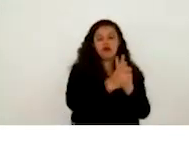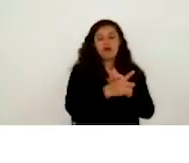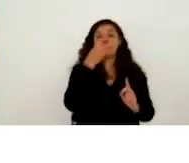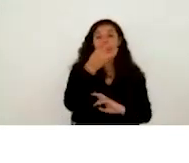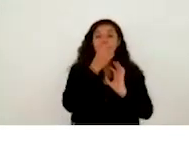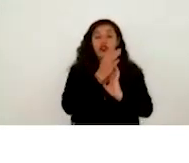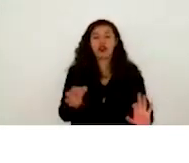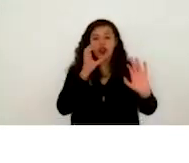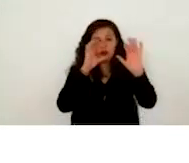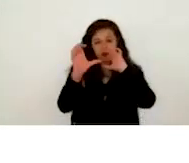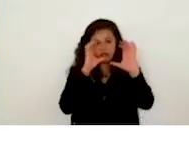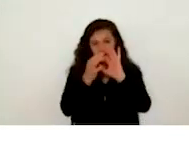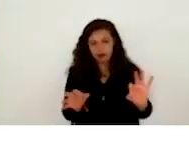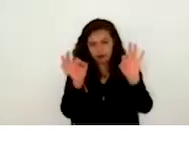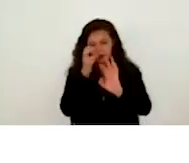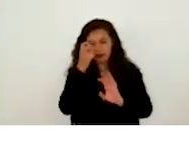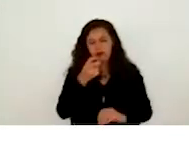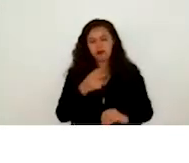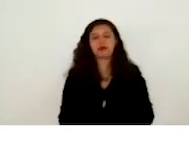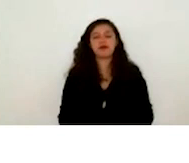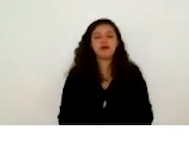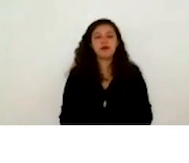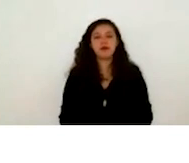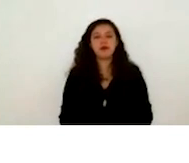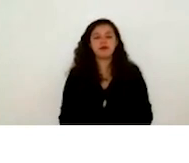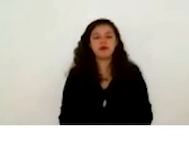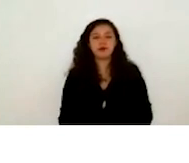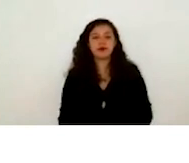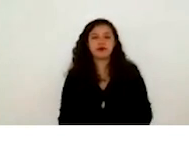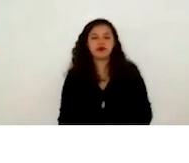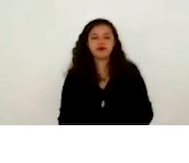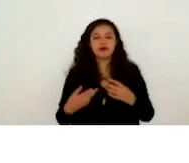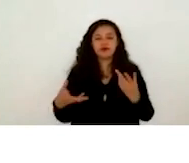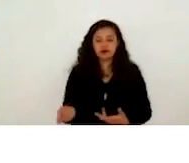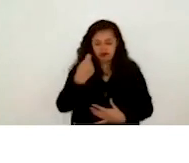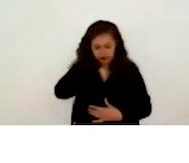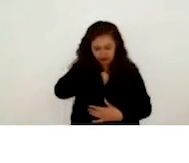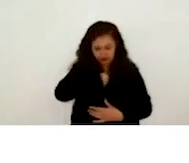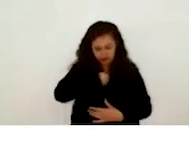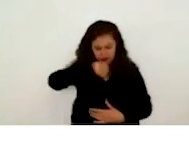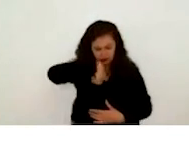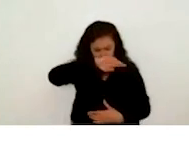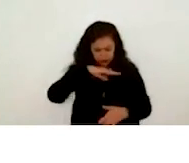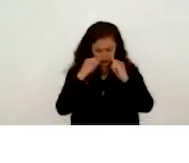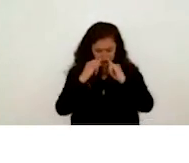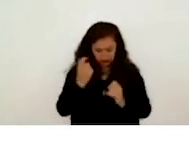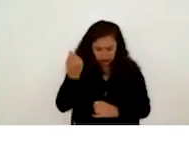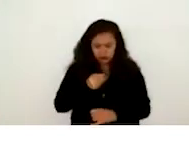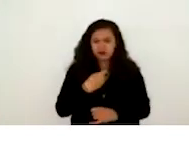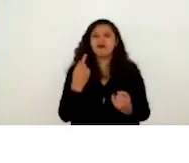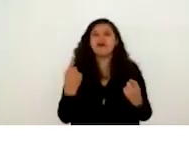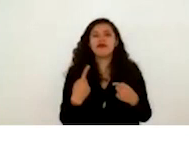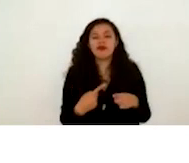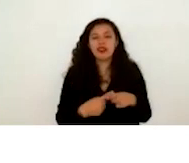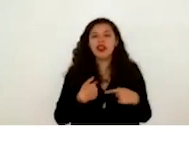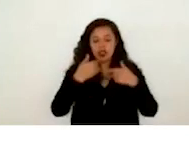de la comunicación persona personaliza esta identidad quienes somos nosotros como institución quién soy